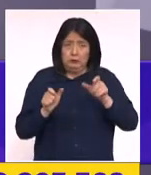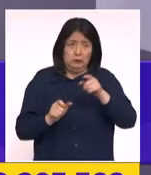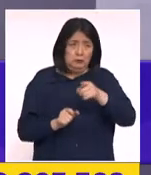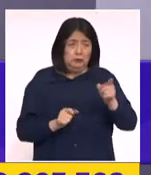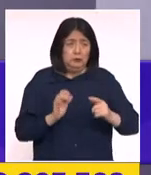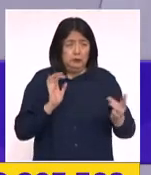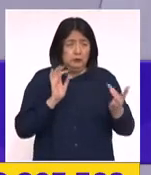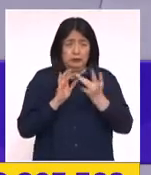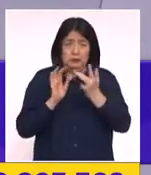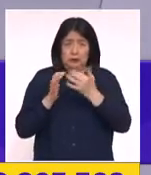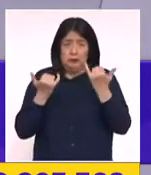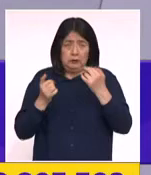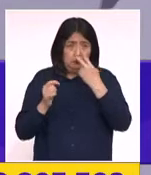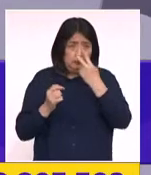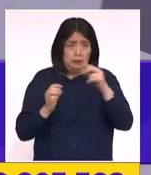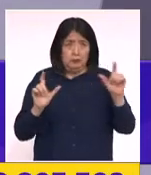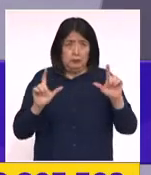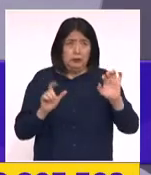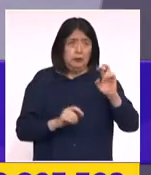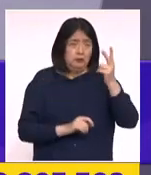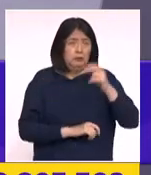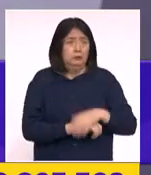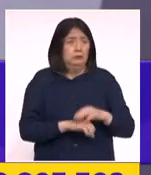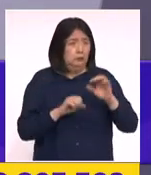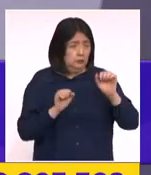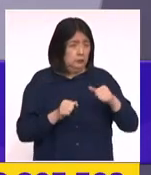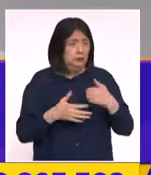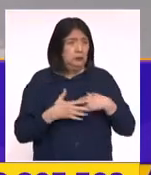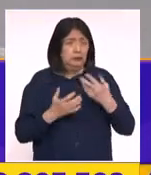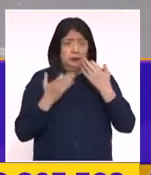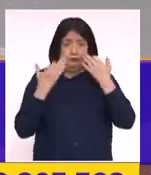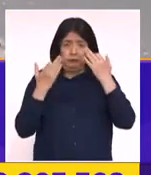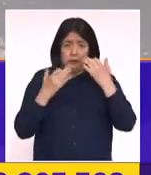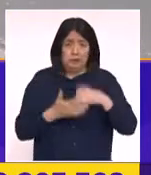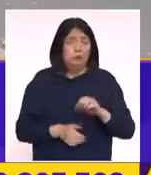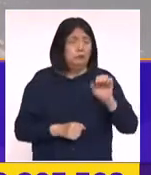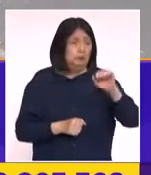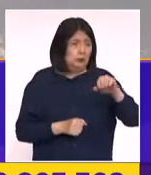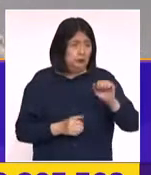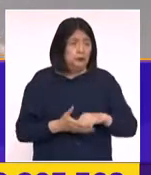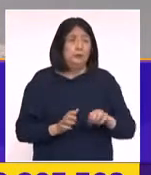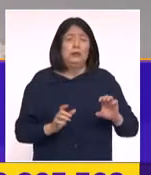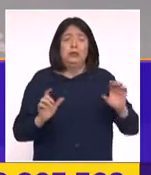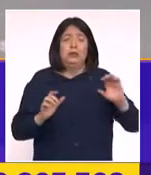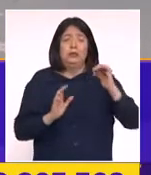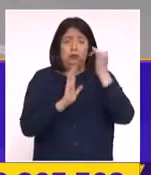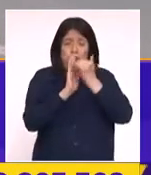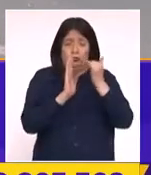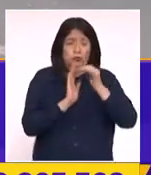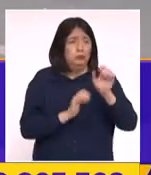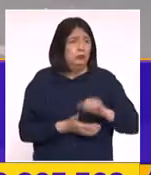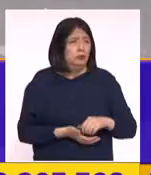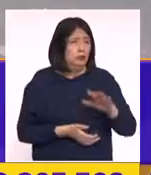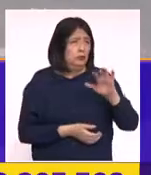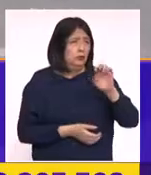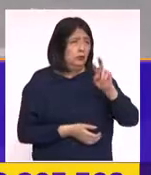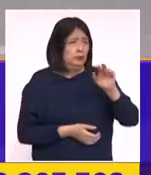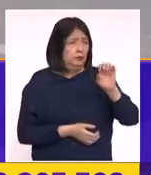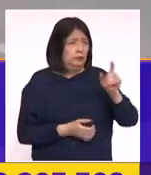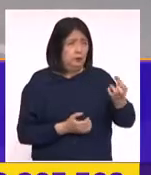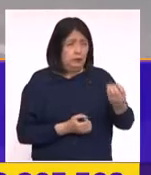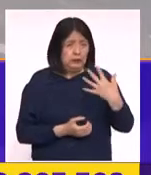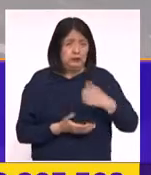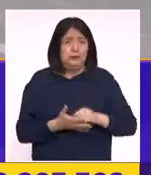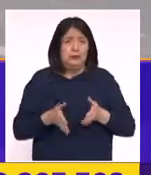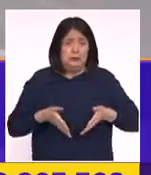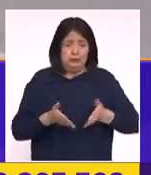están conectados a la transmisión de Latina Noticias, que estamos en el Facebook Live, estamos en el canal de YouTube. Cuevismo por siempre, dice,